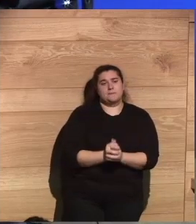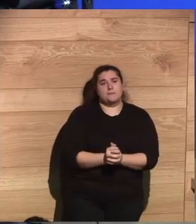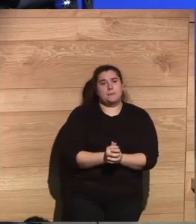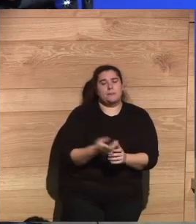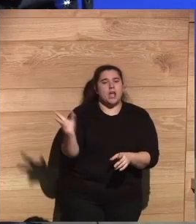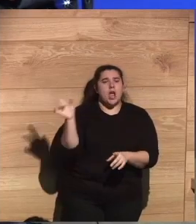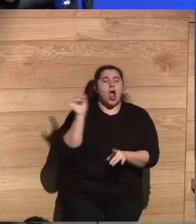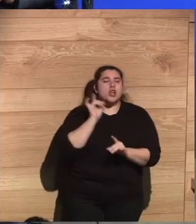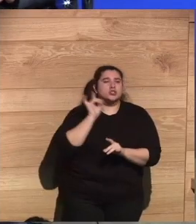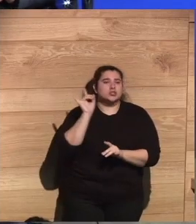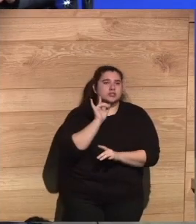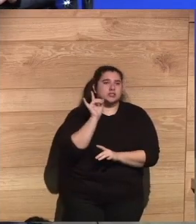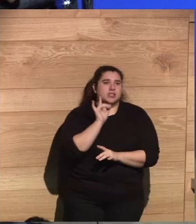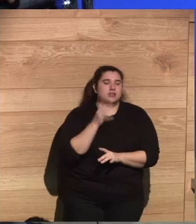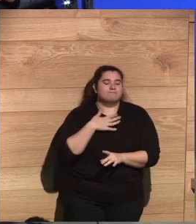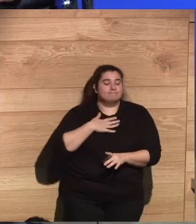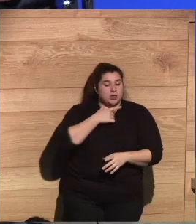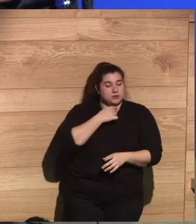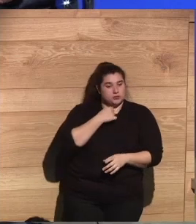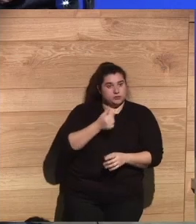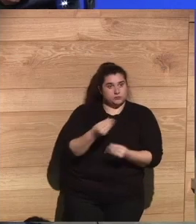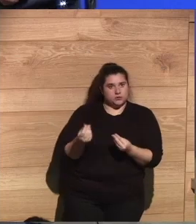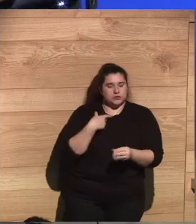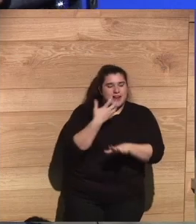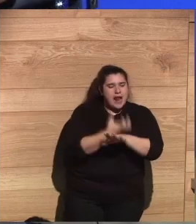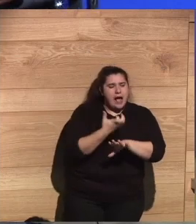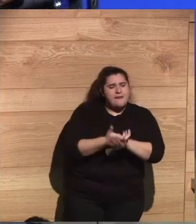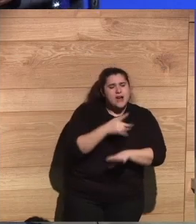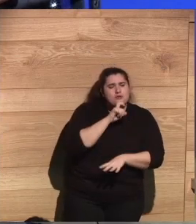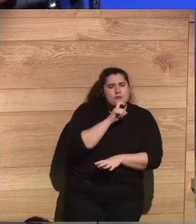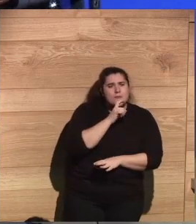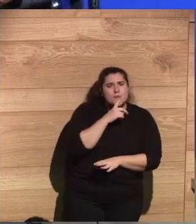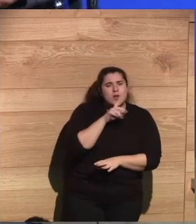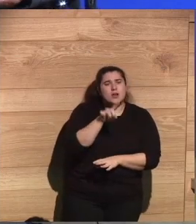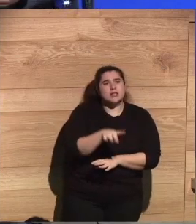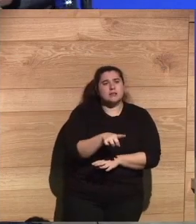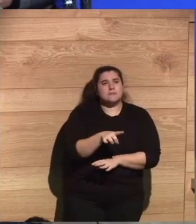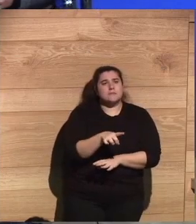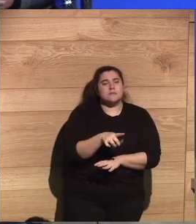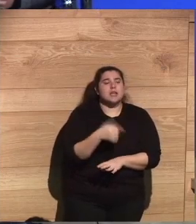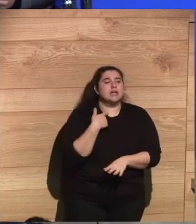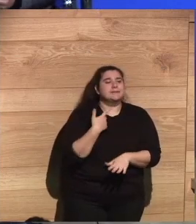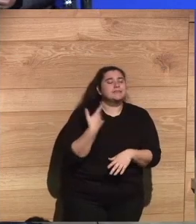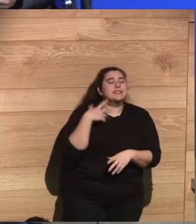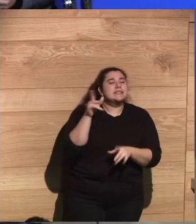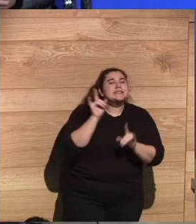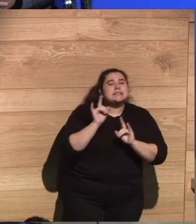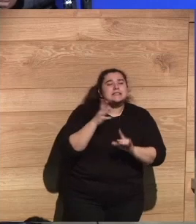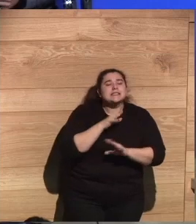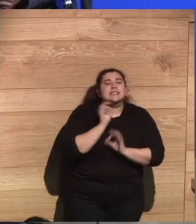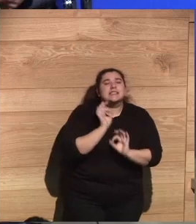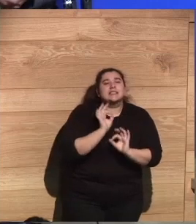El sonido, que es una cosa que a mí siempre me gusta mucho, cómo está grabado, cómo suena también el auditorio, donde está grabado